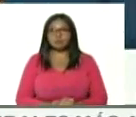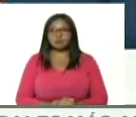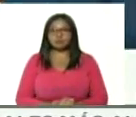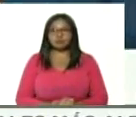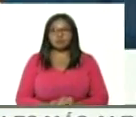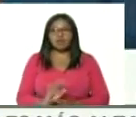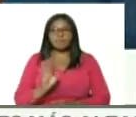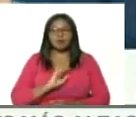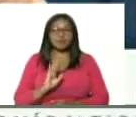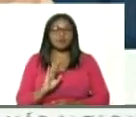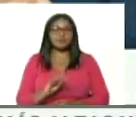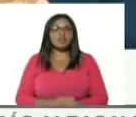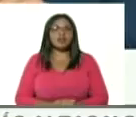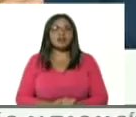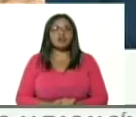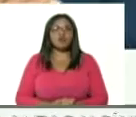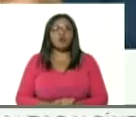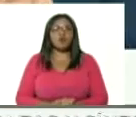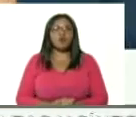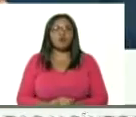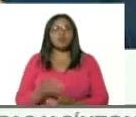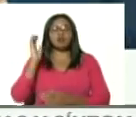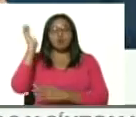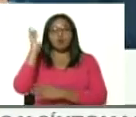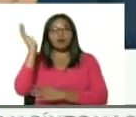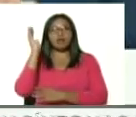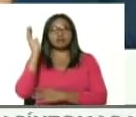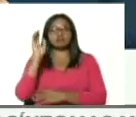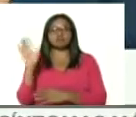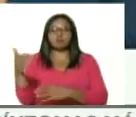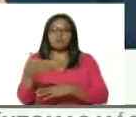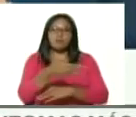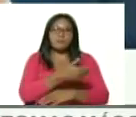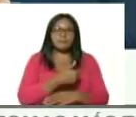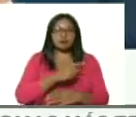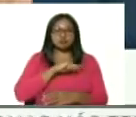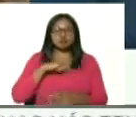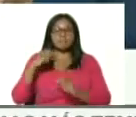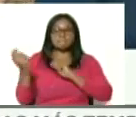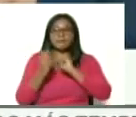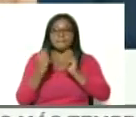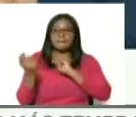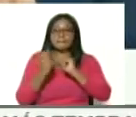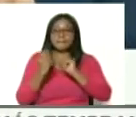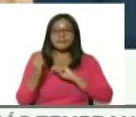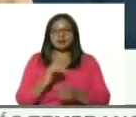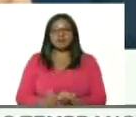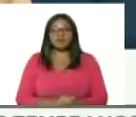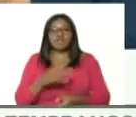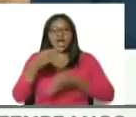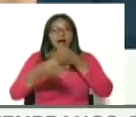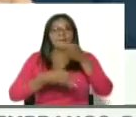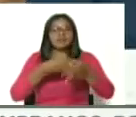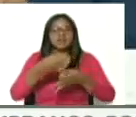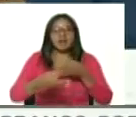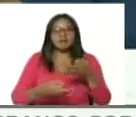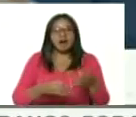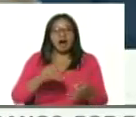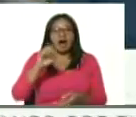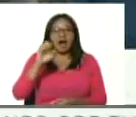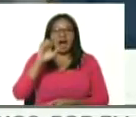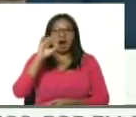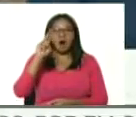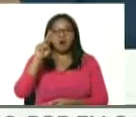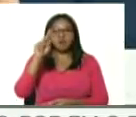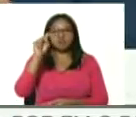del Congreso 2.0, llevó a nuestra Asamblea y que estamos ahorita en pleno debate. Usted hablaba de la utopía, presidente. Nosotros